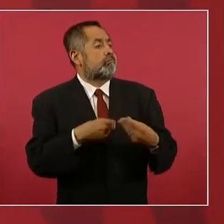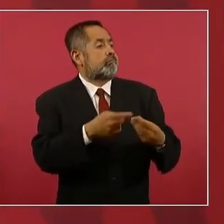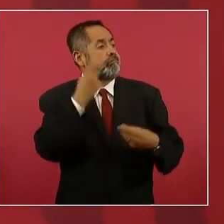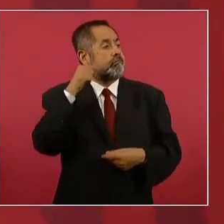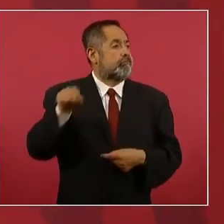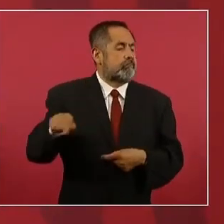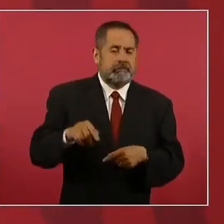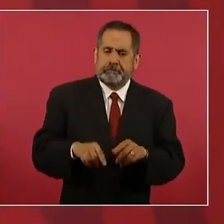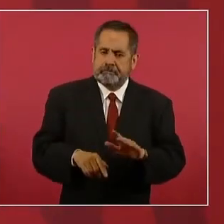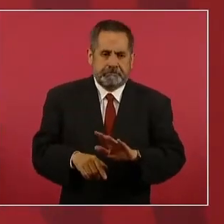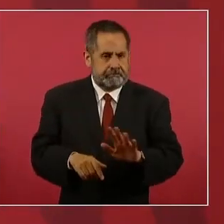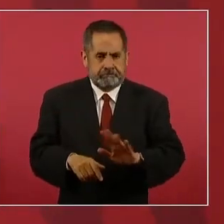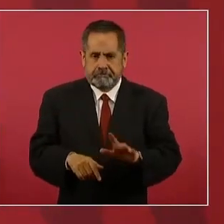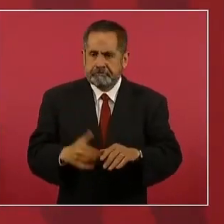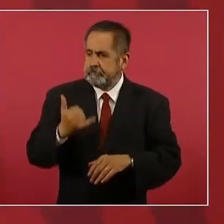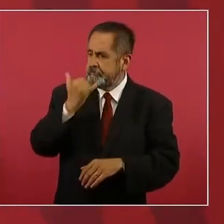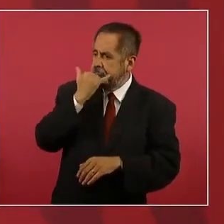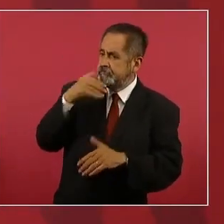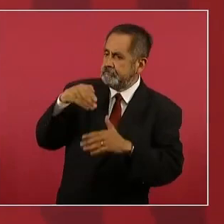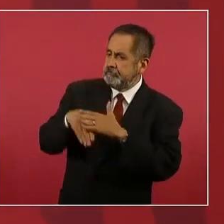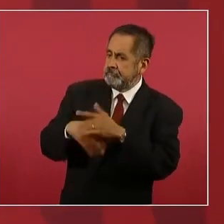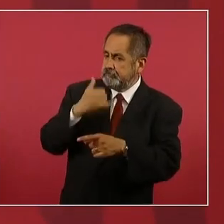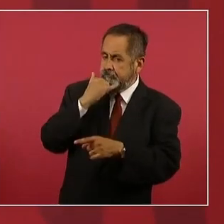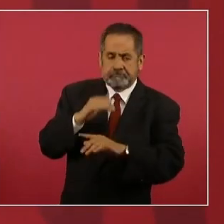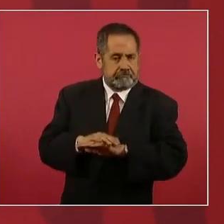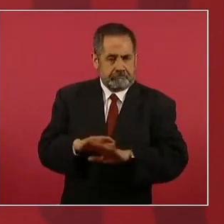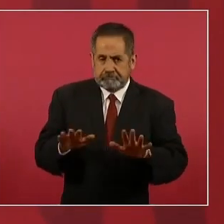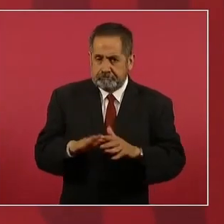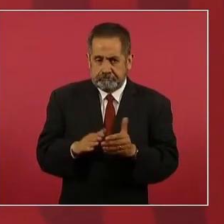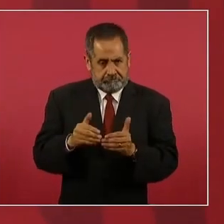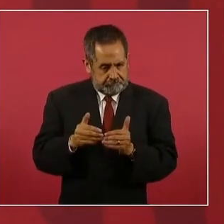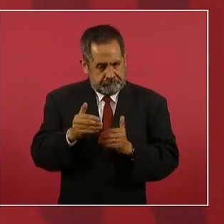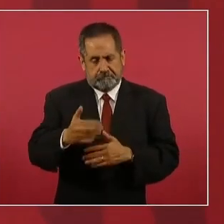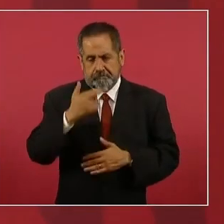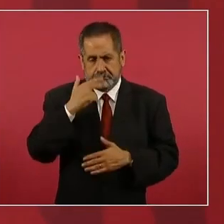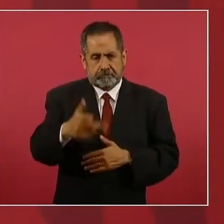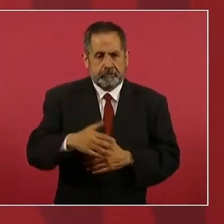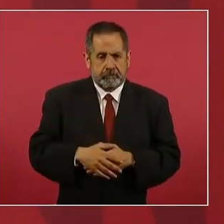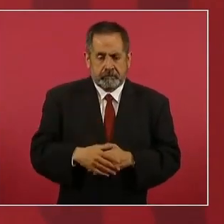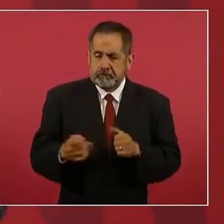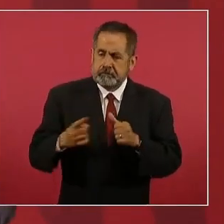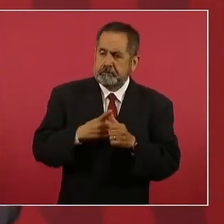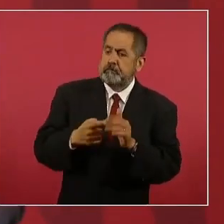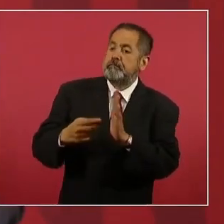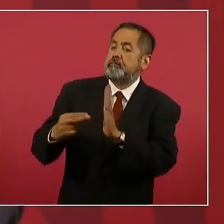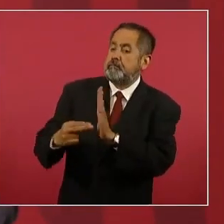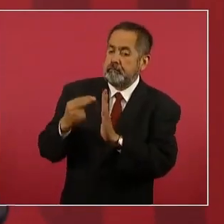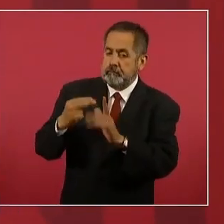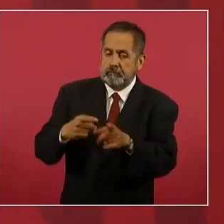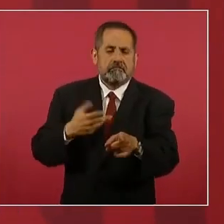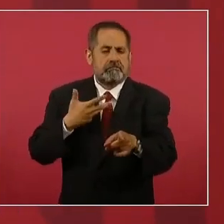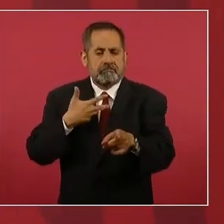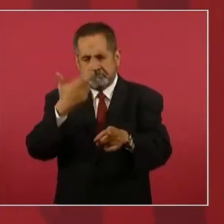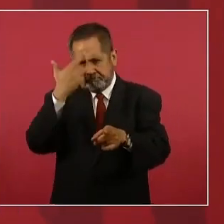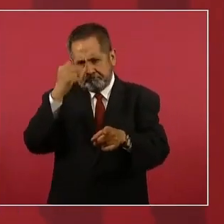los avances que se han registrado. Entonces coincido con el